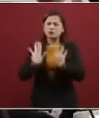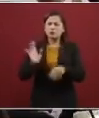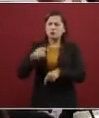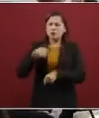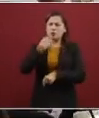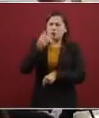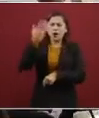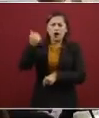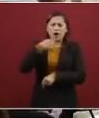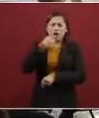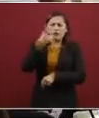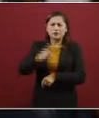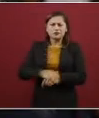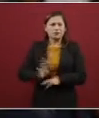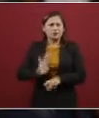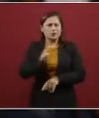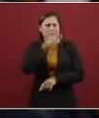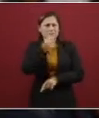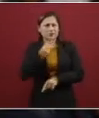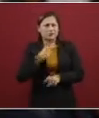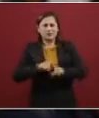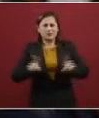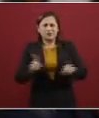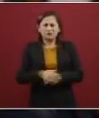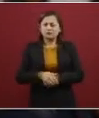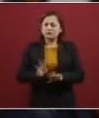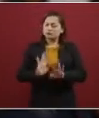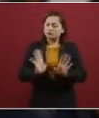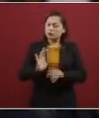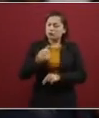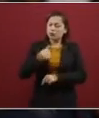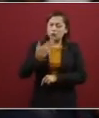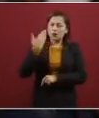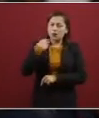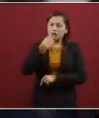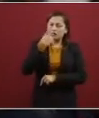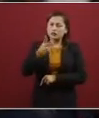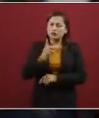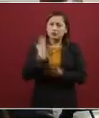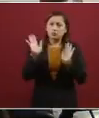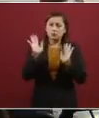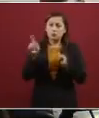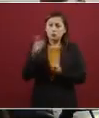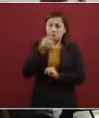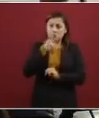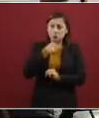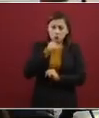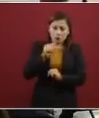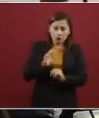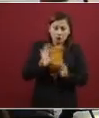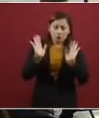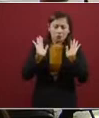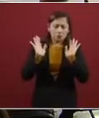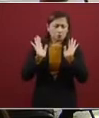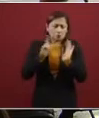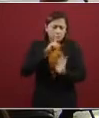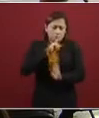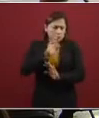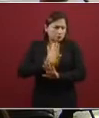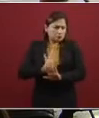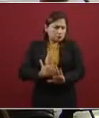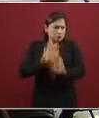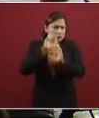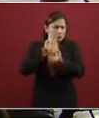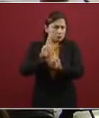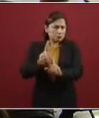había dicho otra cosa había pedido que las fuentes el principio el primer día dije y si no quieren revelar la fuente que no la renault o